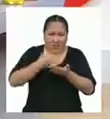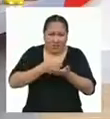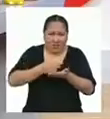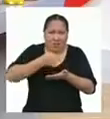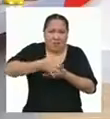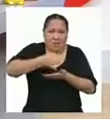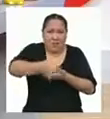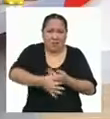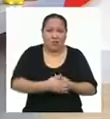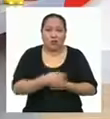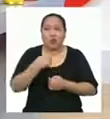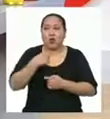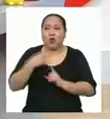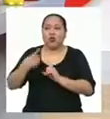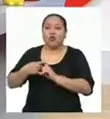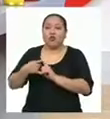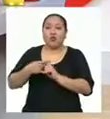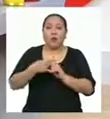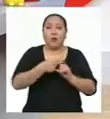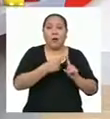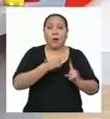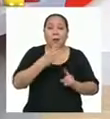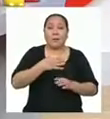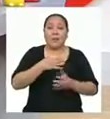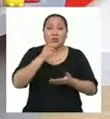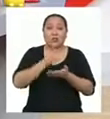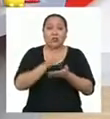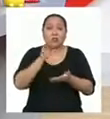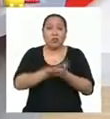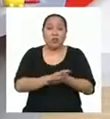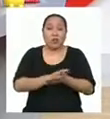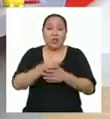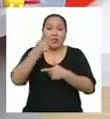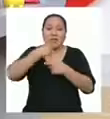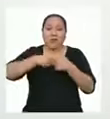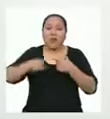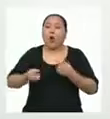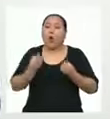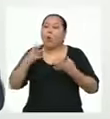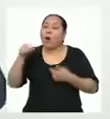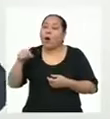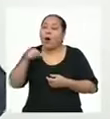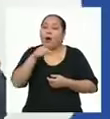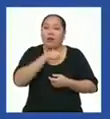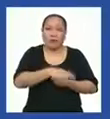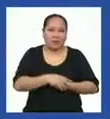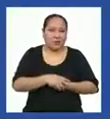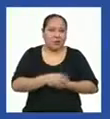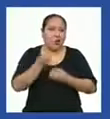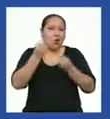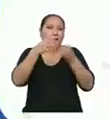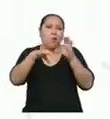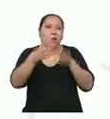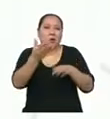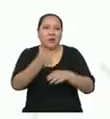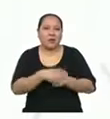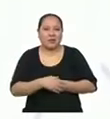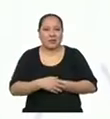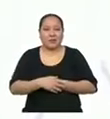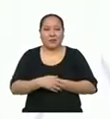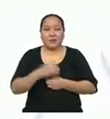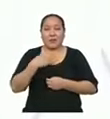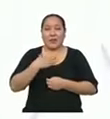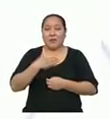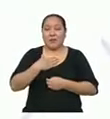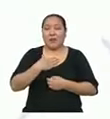Yo lo que hacía era sumar todas mis notas y dividirlas entre los números de notas que tenía. ¿Y cómo lo hace? Para calcular